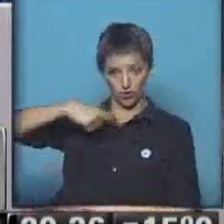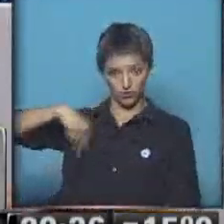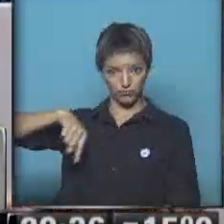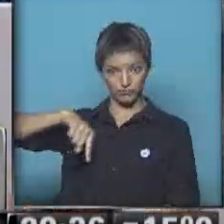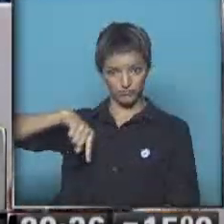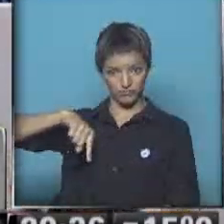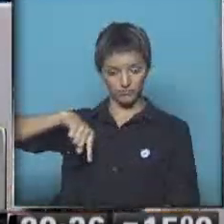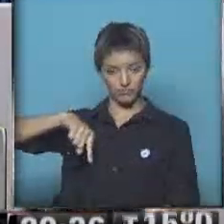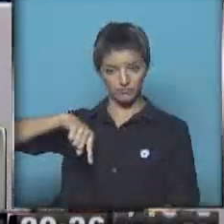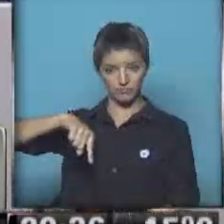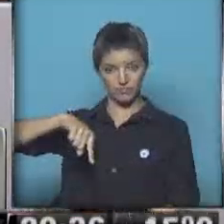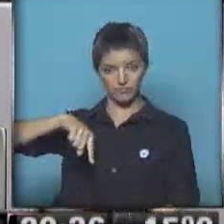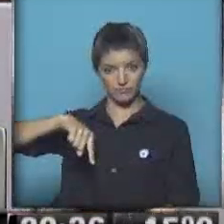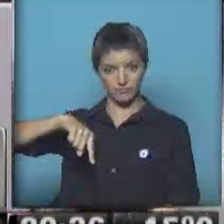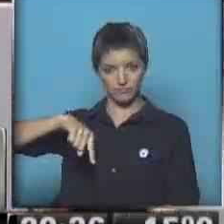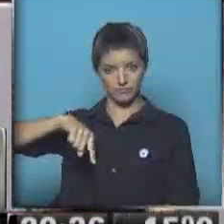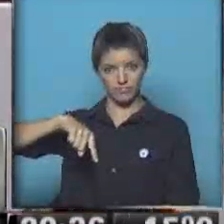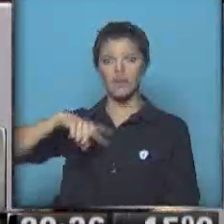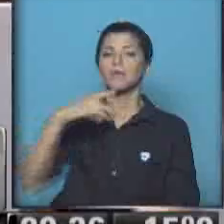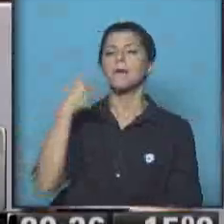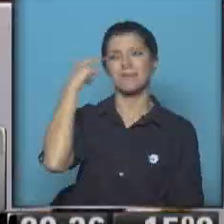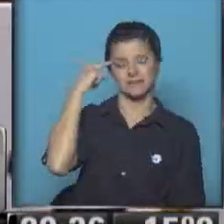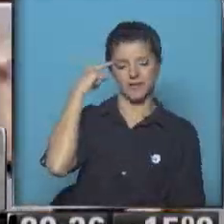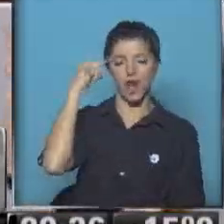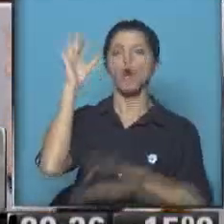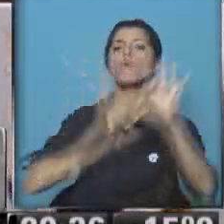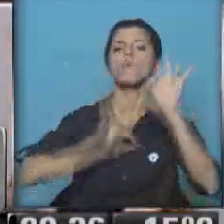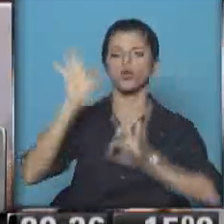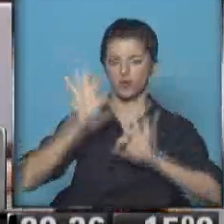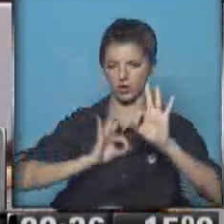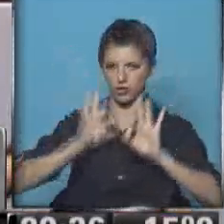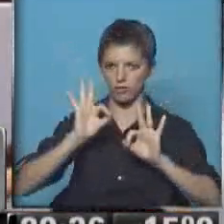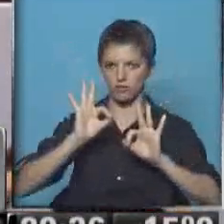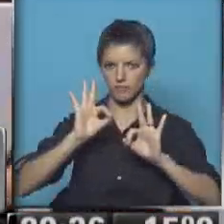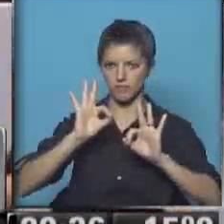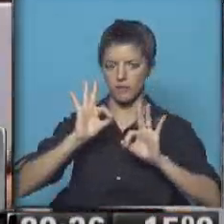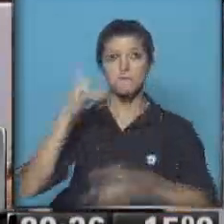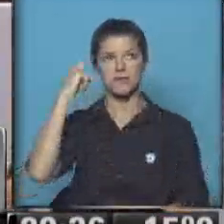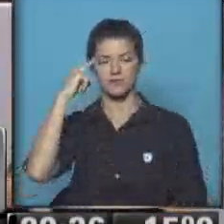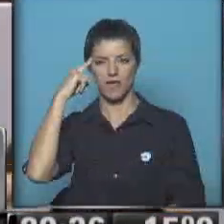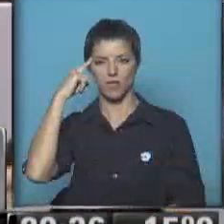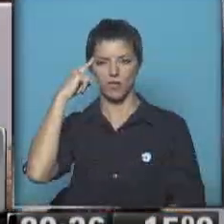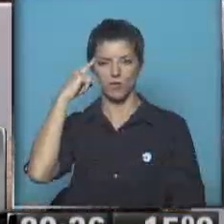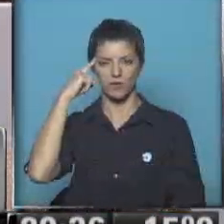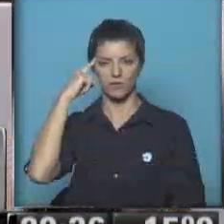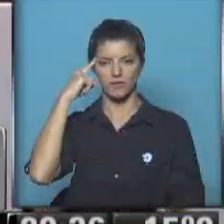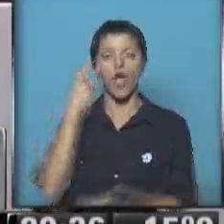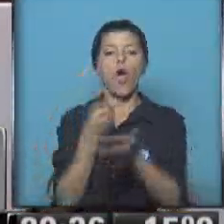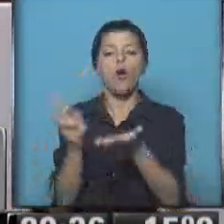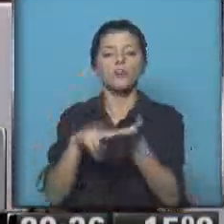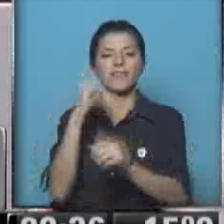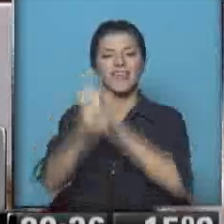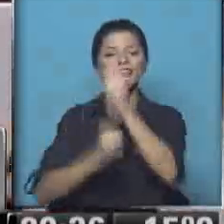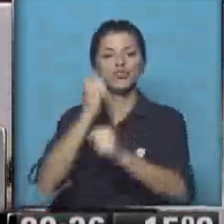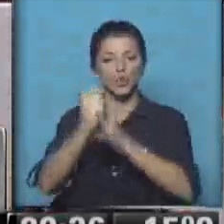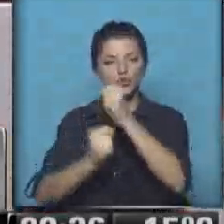en lugar de elaborar un proyecto que hiciera de la reindustrialización,